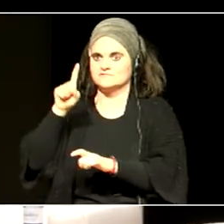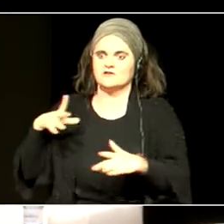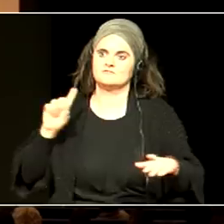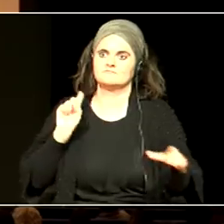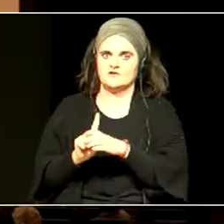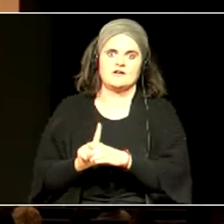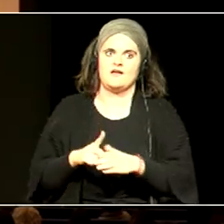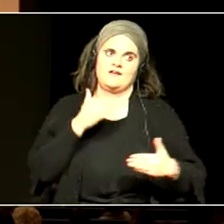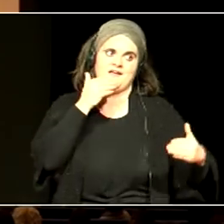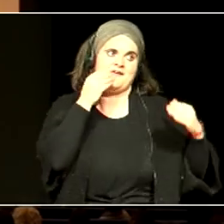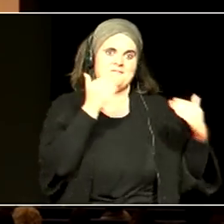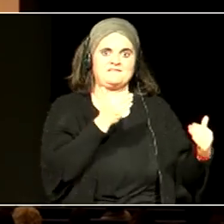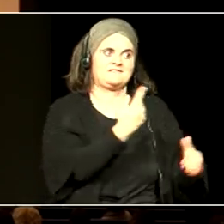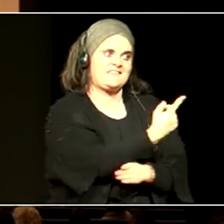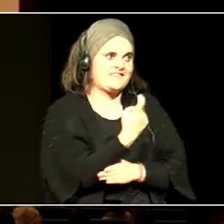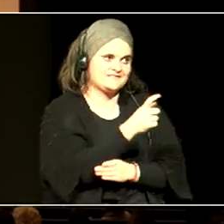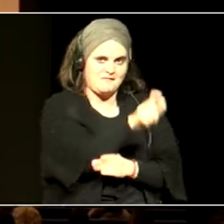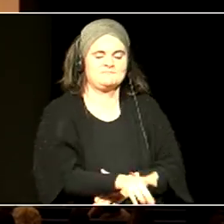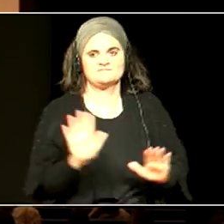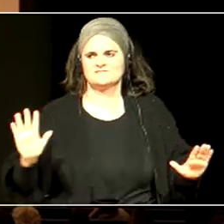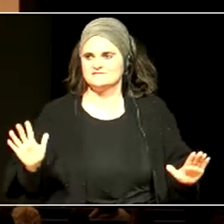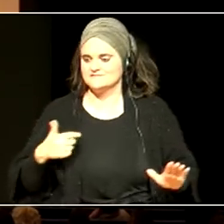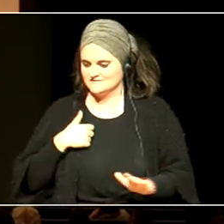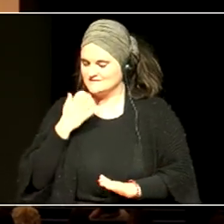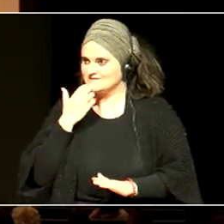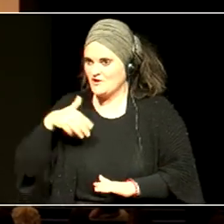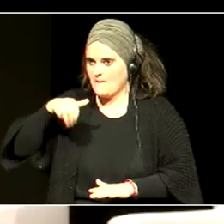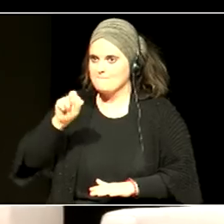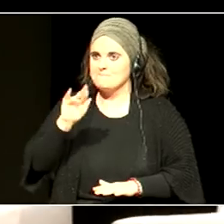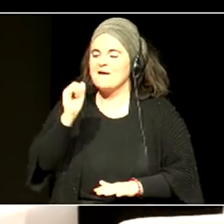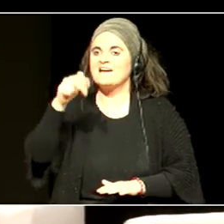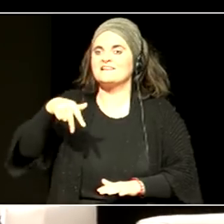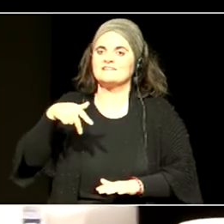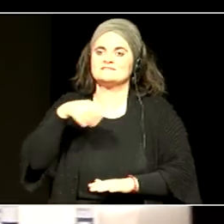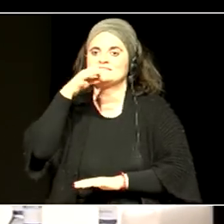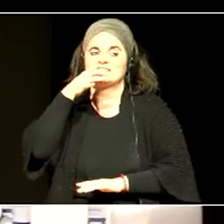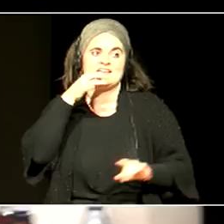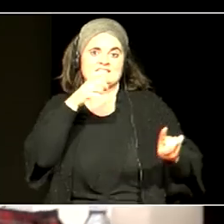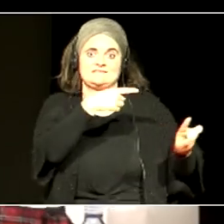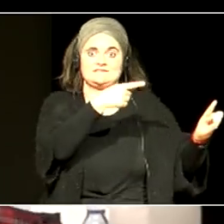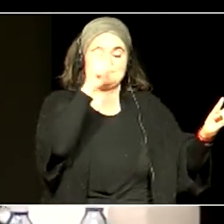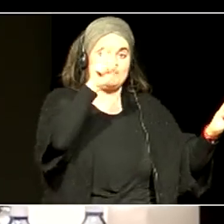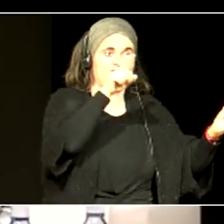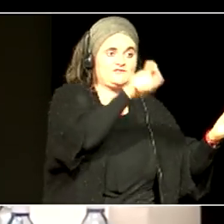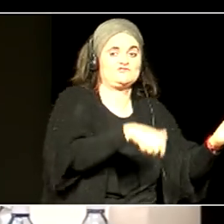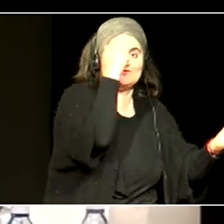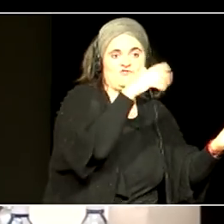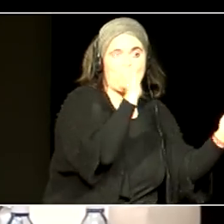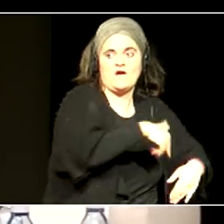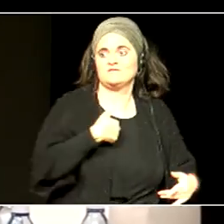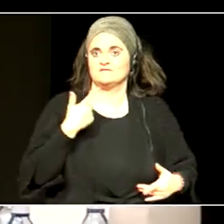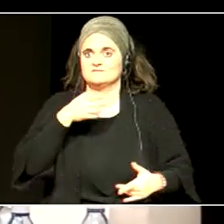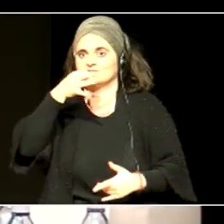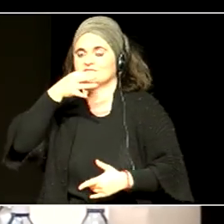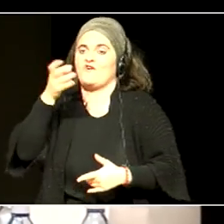Te necesitamos si no qué iba a hacer Marian en sus charlas sin Germán el de plástica entonces Bueno pues hace falta